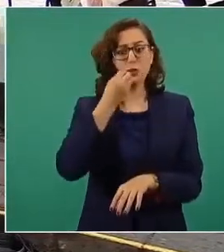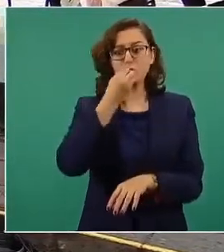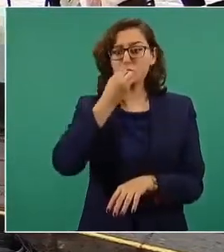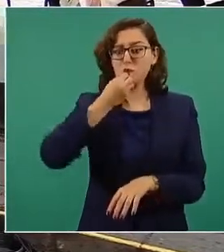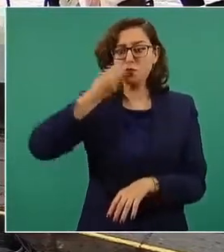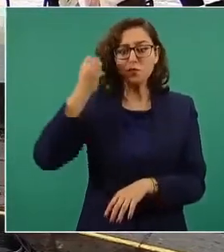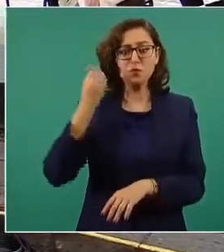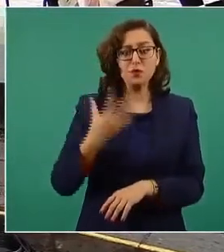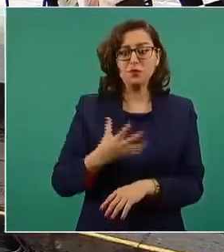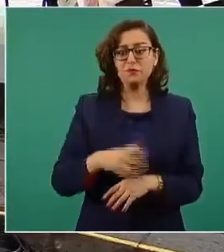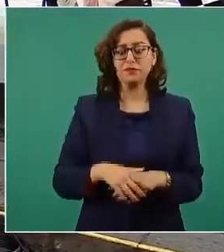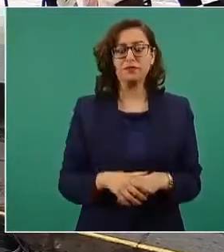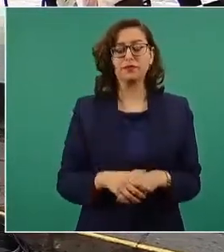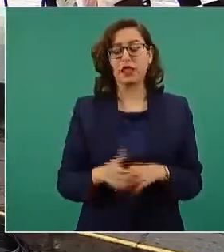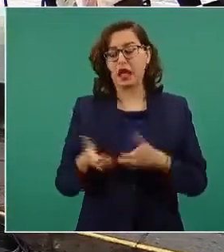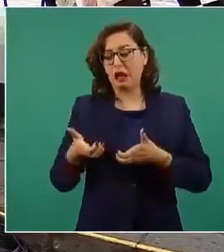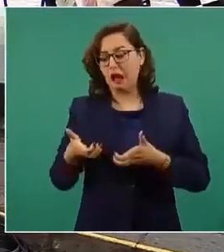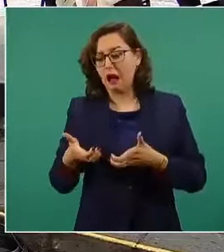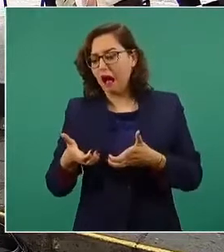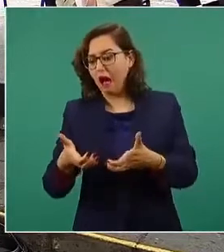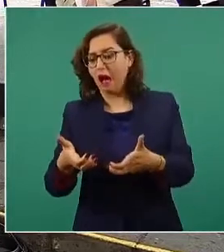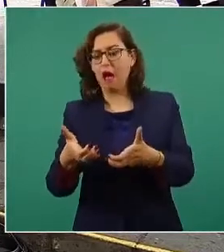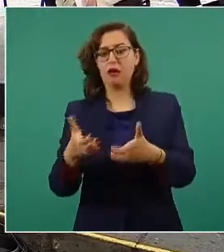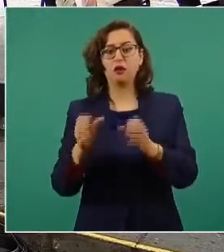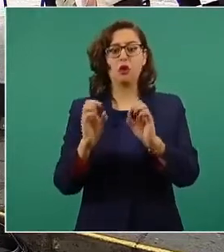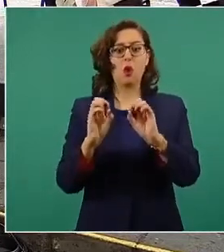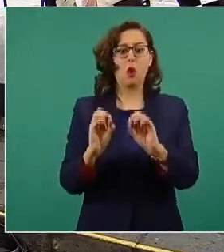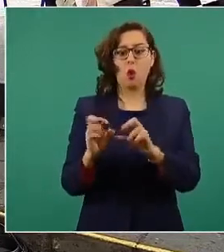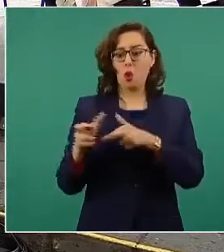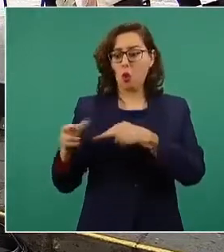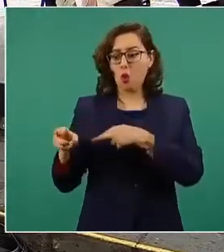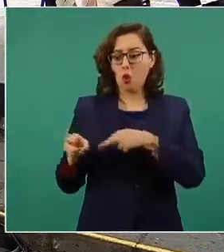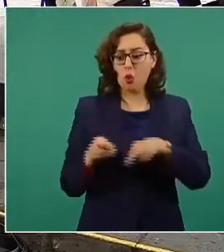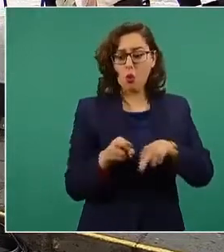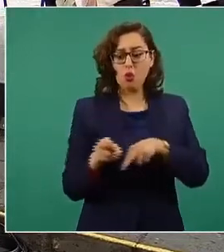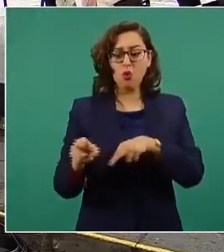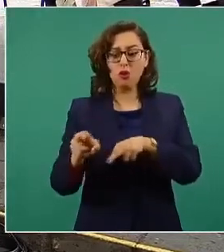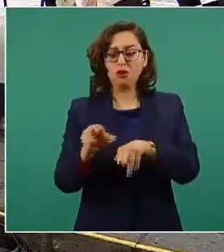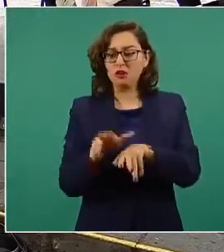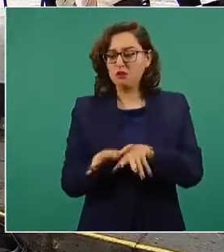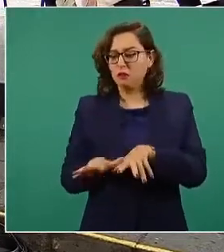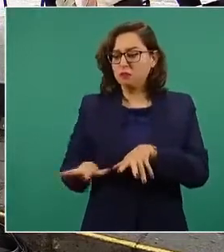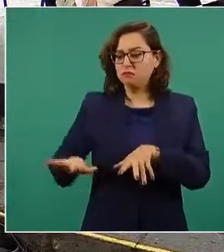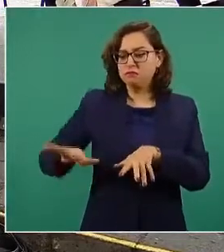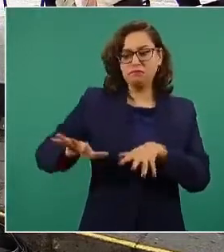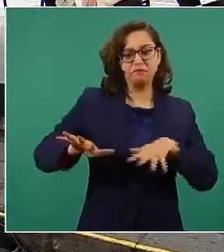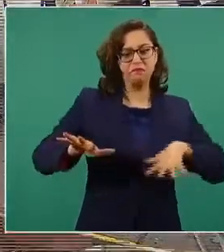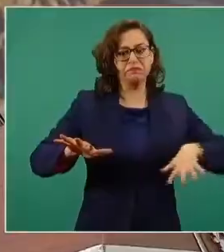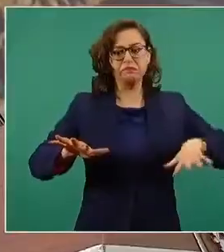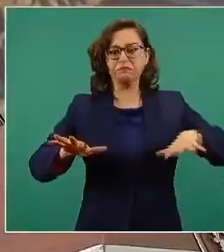Las calles y canales que cuadriculan la ciudad son